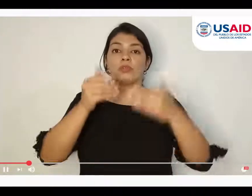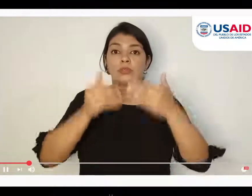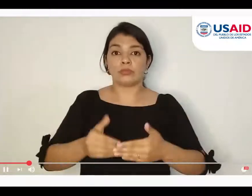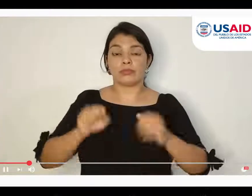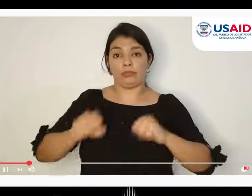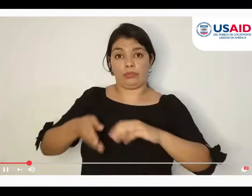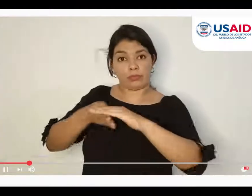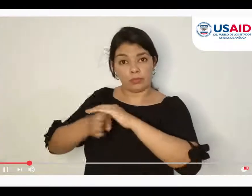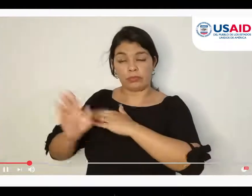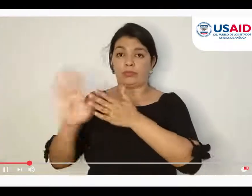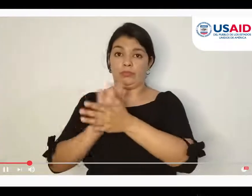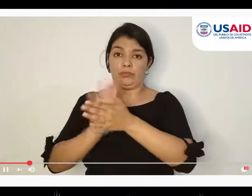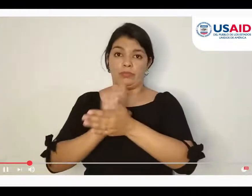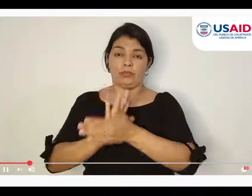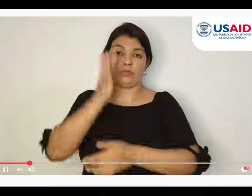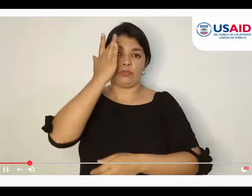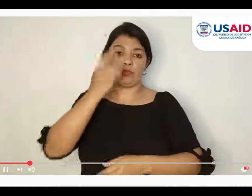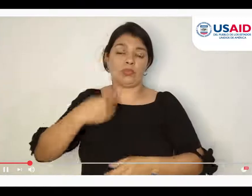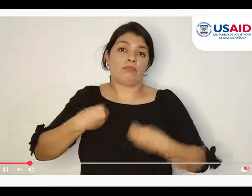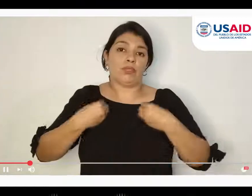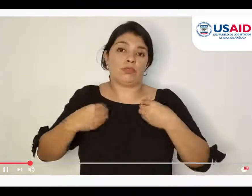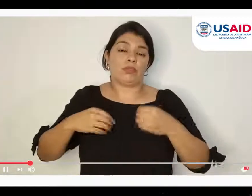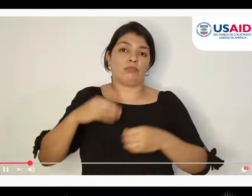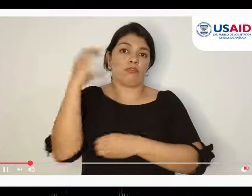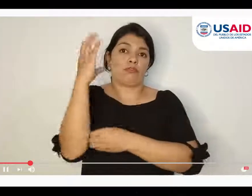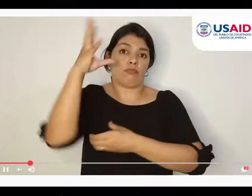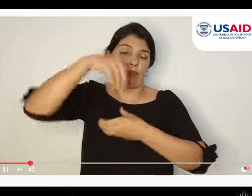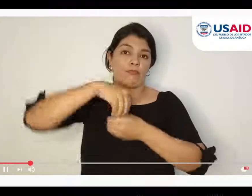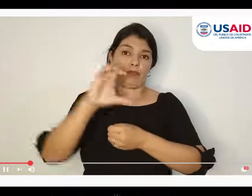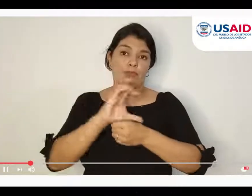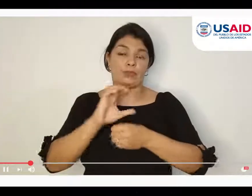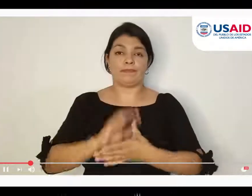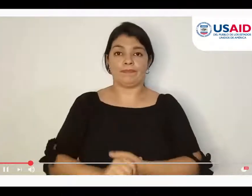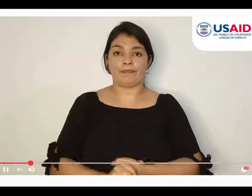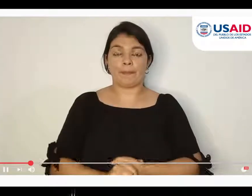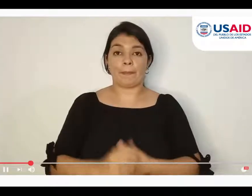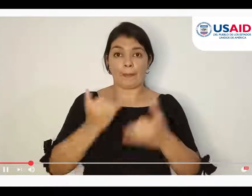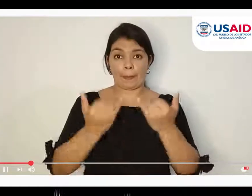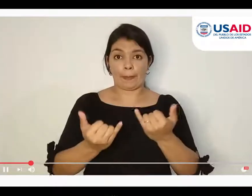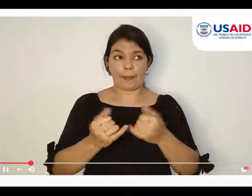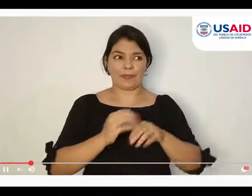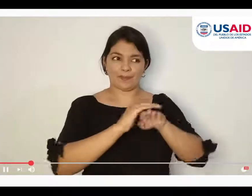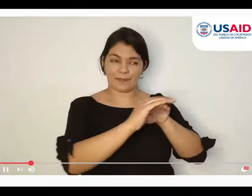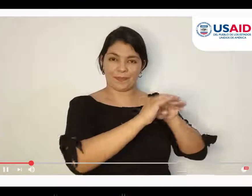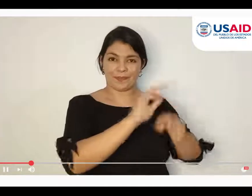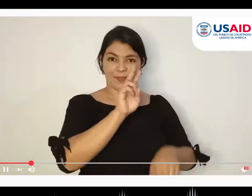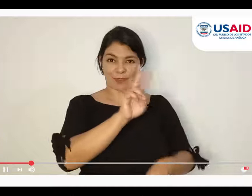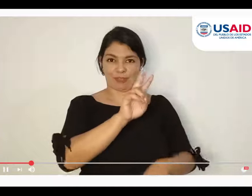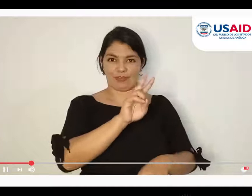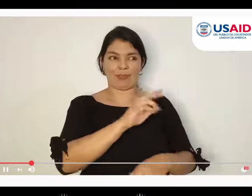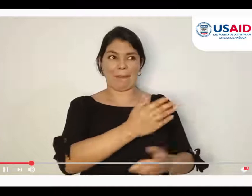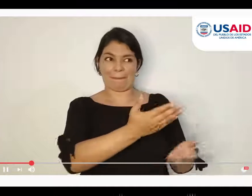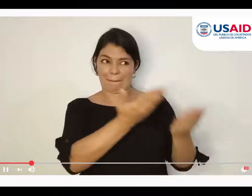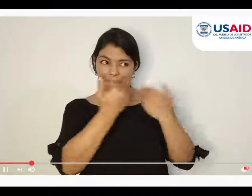de las personas con discapacidad como ciudadanos. En esta oportunidad vamos a tener dos invitados que nos van a hablar de cómo ha sido